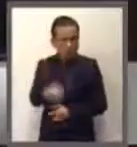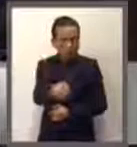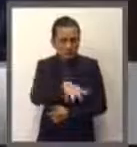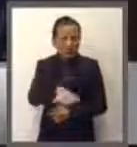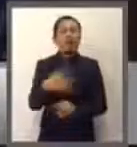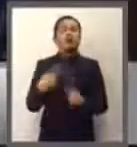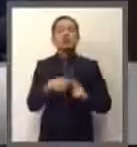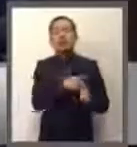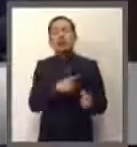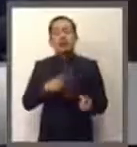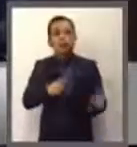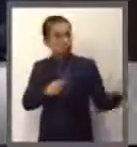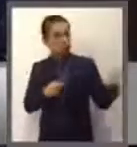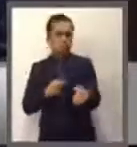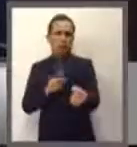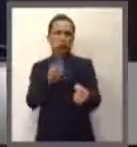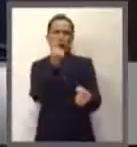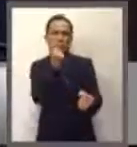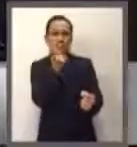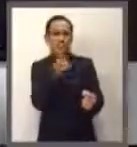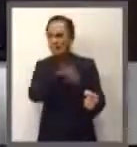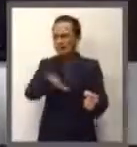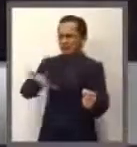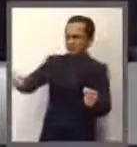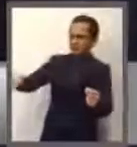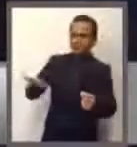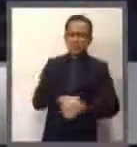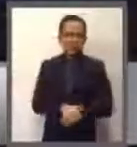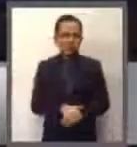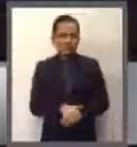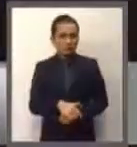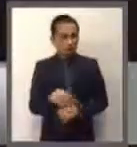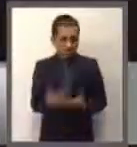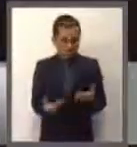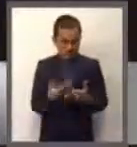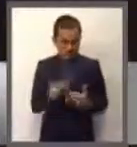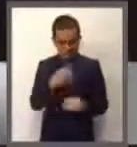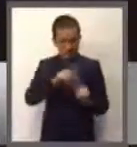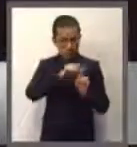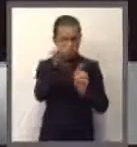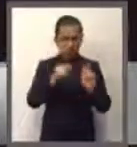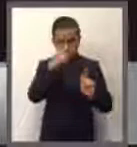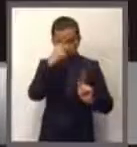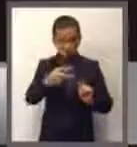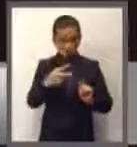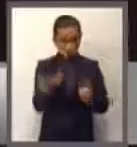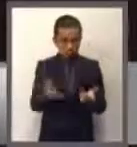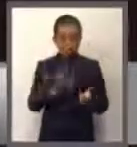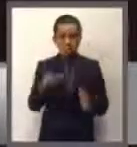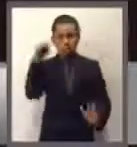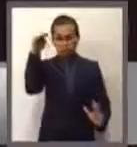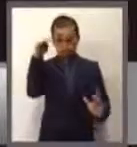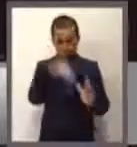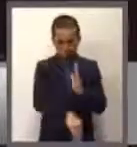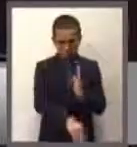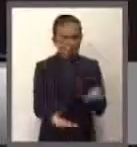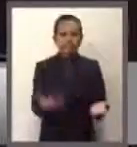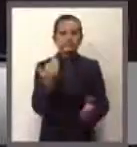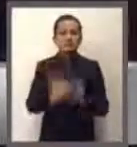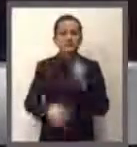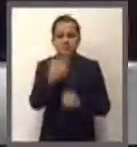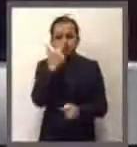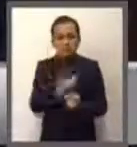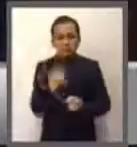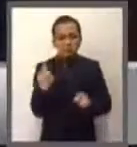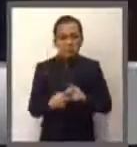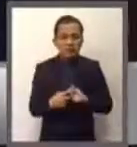son los policías. Este país está llevado al abismo por un gobierno irresponsable cuyo último